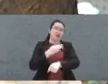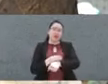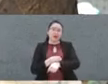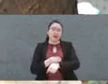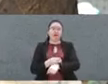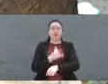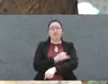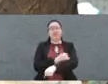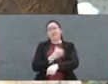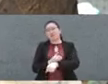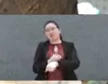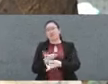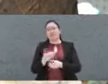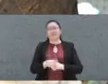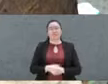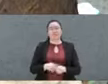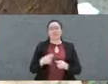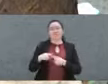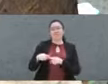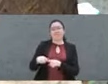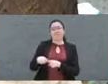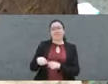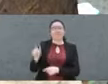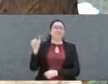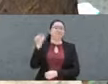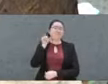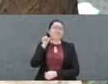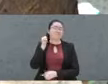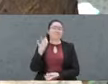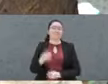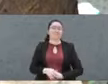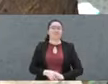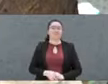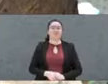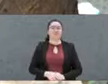Iztacalco y en Azcapotzalco también, ¿sí?